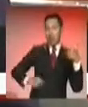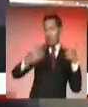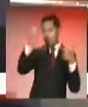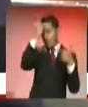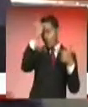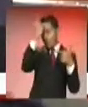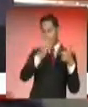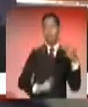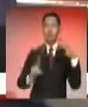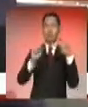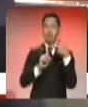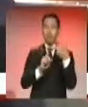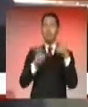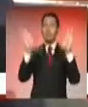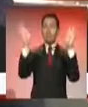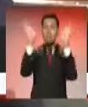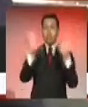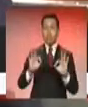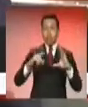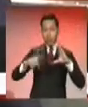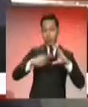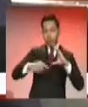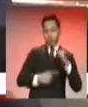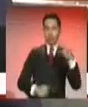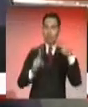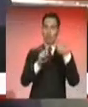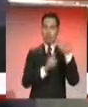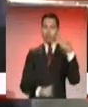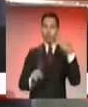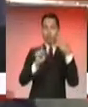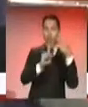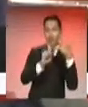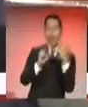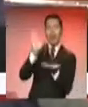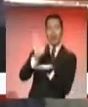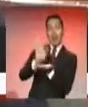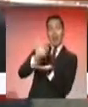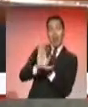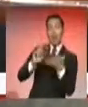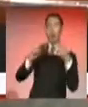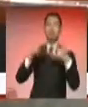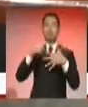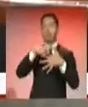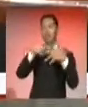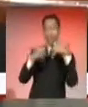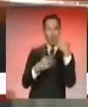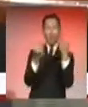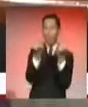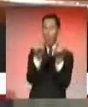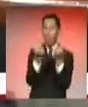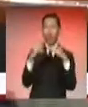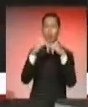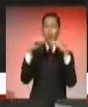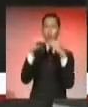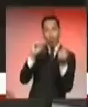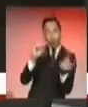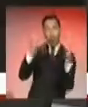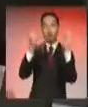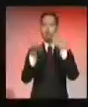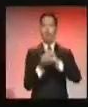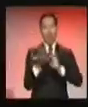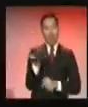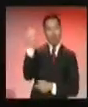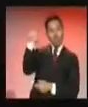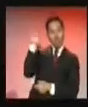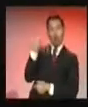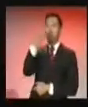Fideicomiso de Hidroeléctricas, Banco del Pacífico y otras, y la deuda del Estado al IES por el cálculo de convertibilidad durante la dolarización. También